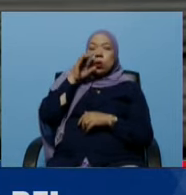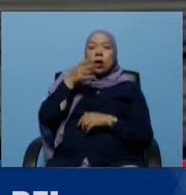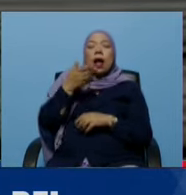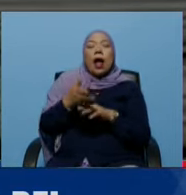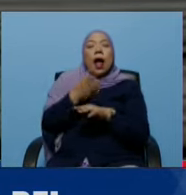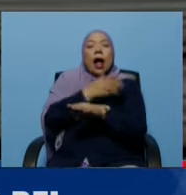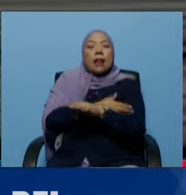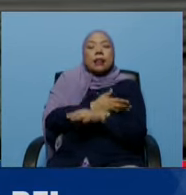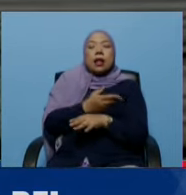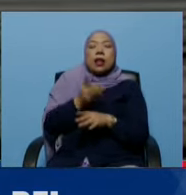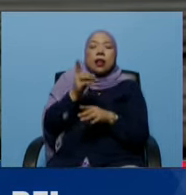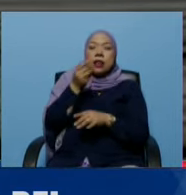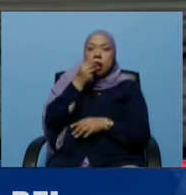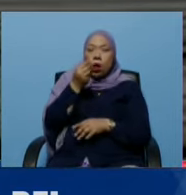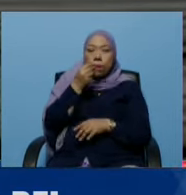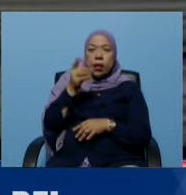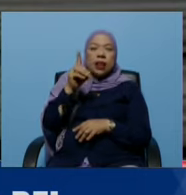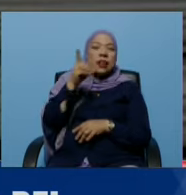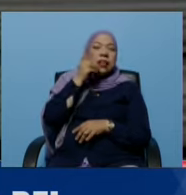ayunas.